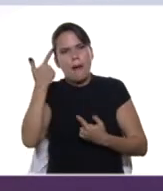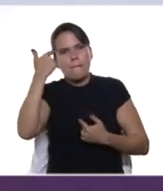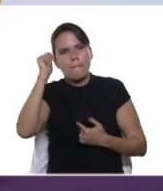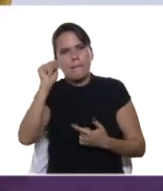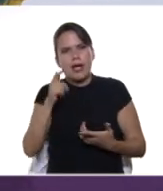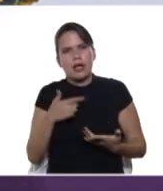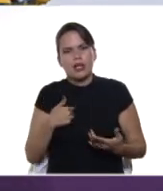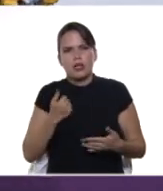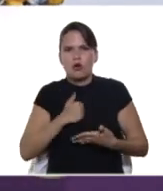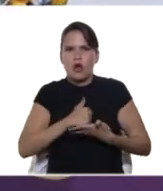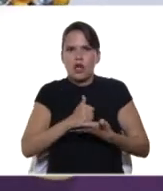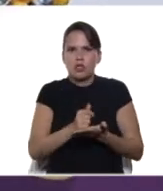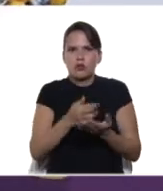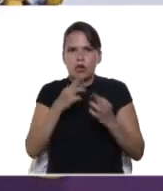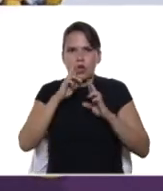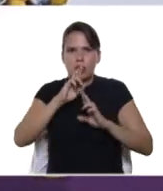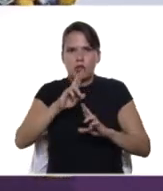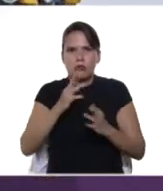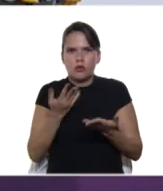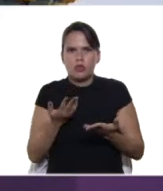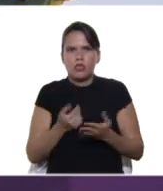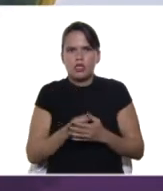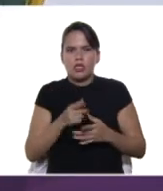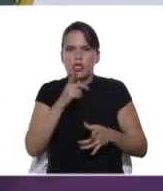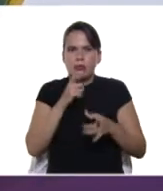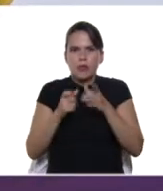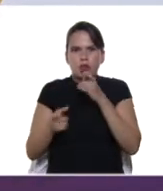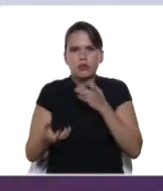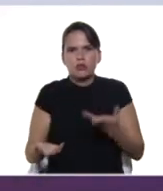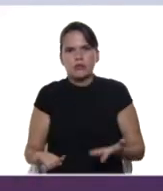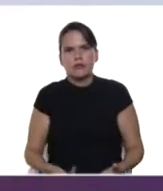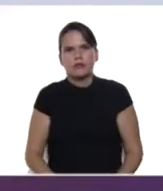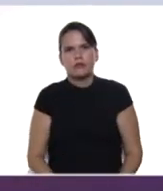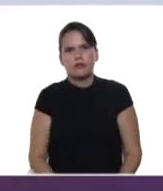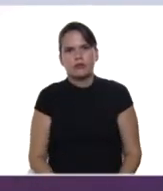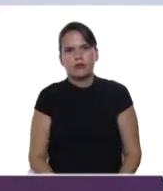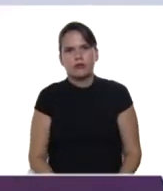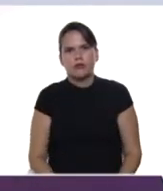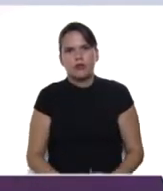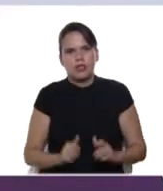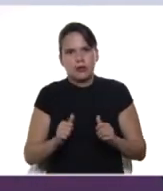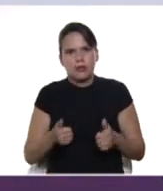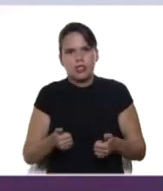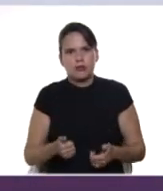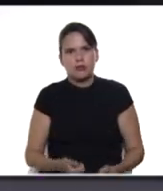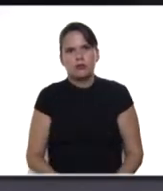para que nos ayude a responder esta interrogante. Entonces, comencemos.